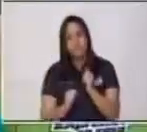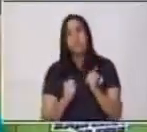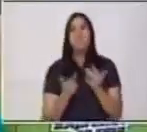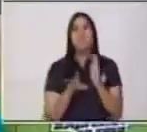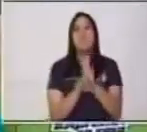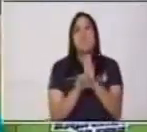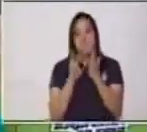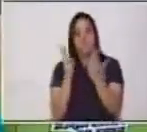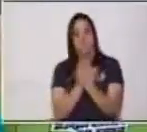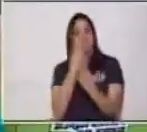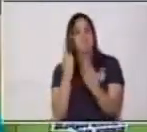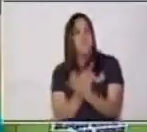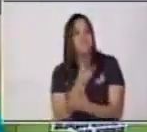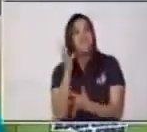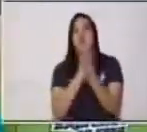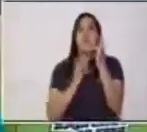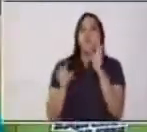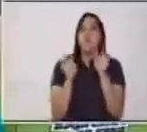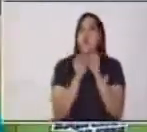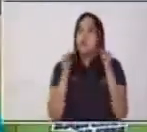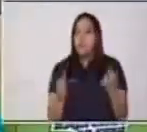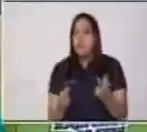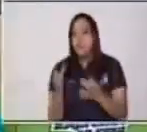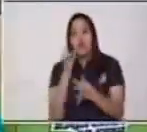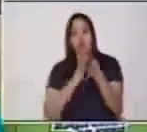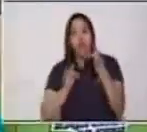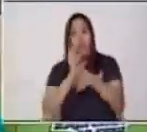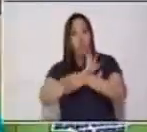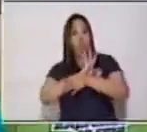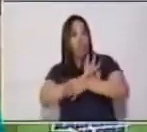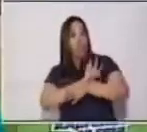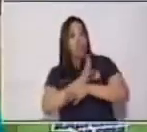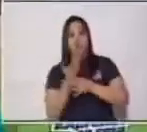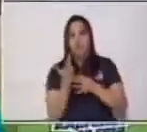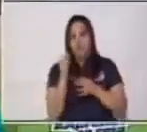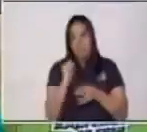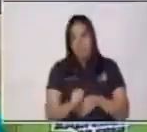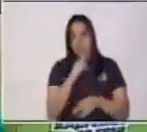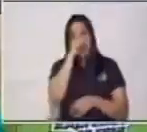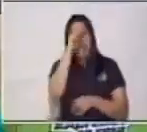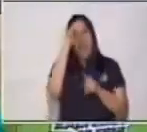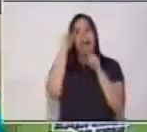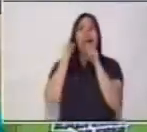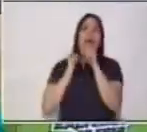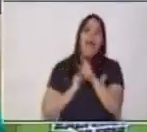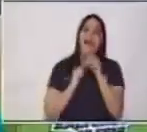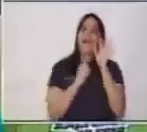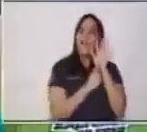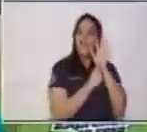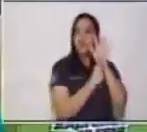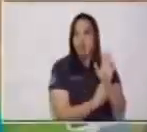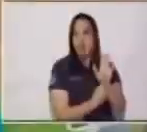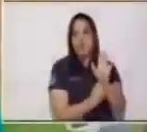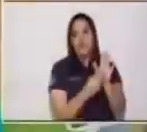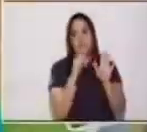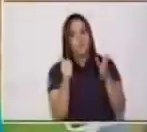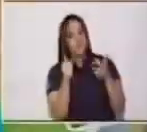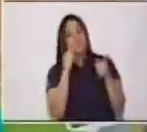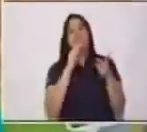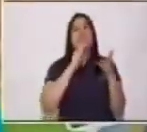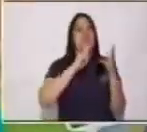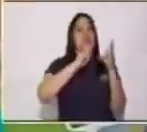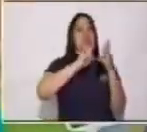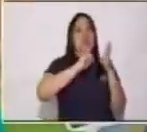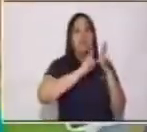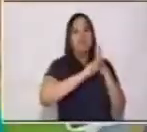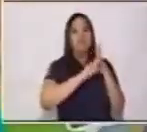de revistas, de prensa y en documentales. En estos encontraremos la trama expositiva. Luego tenemos la trama